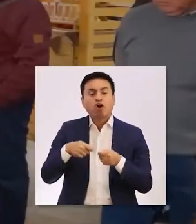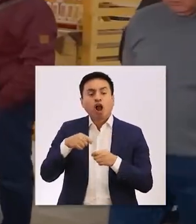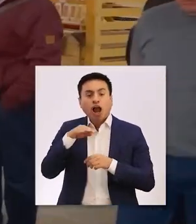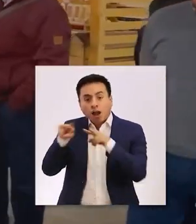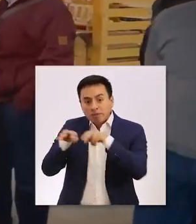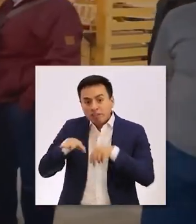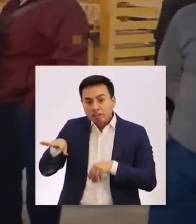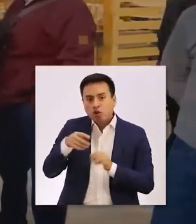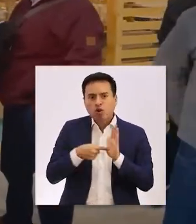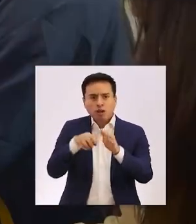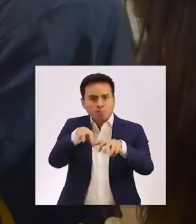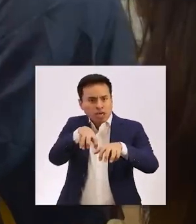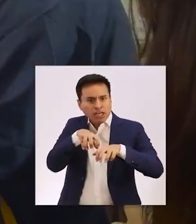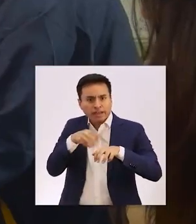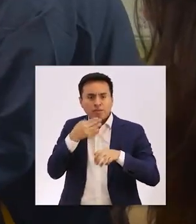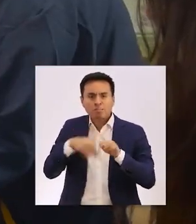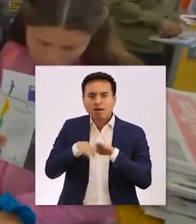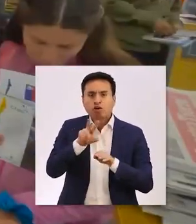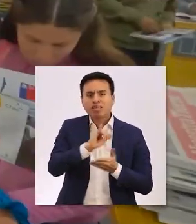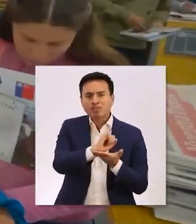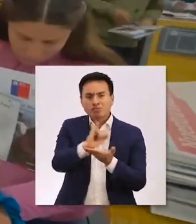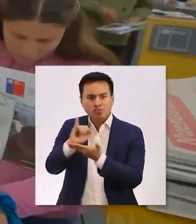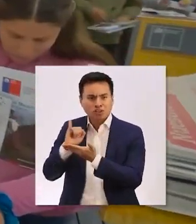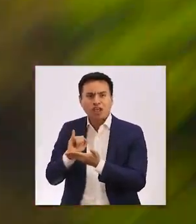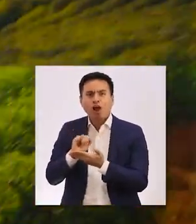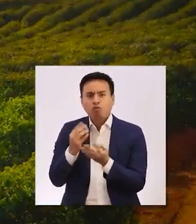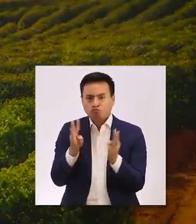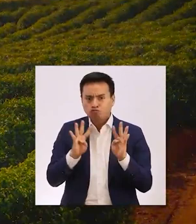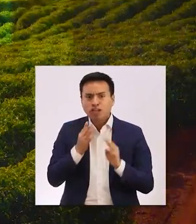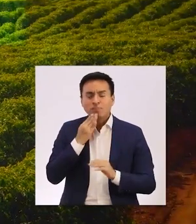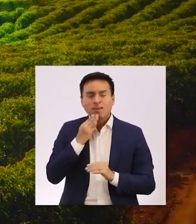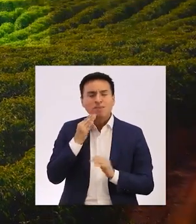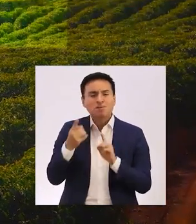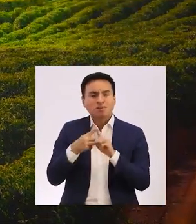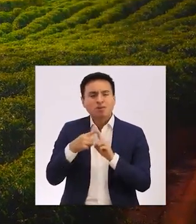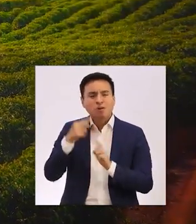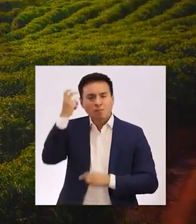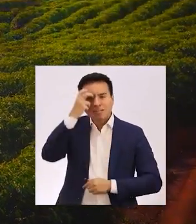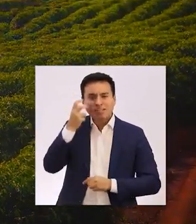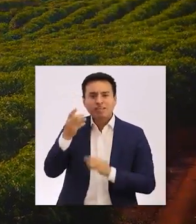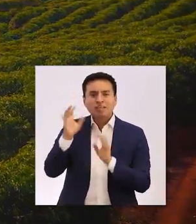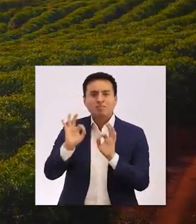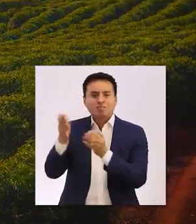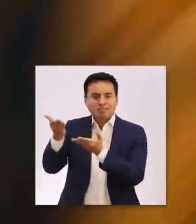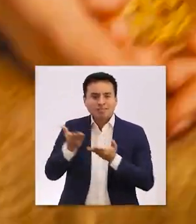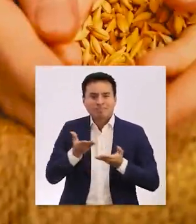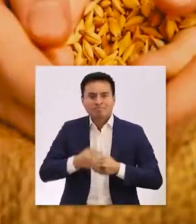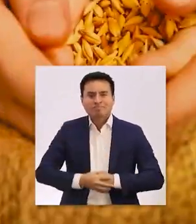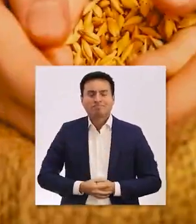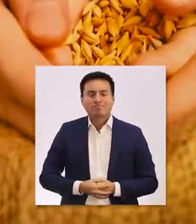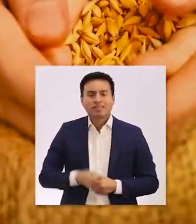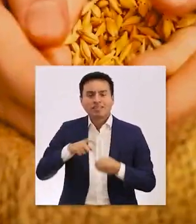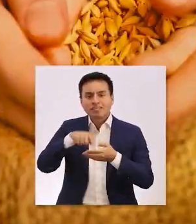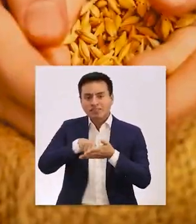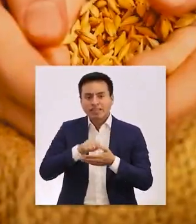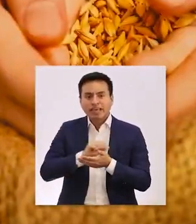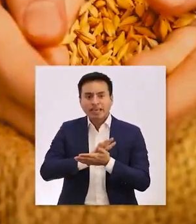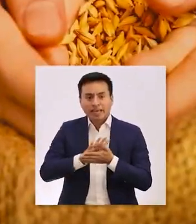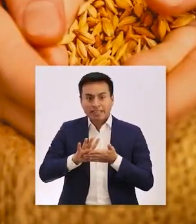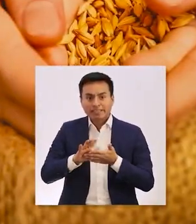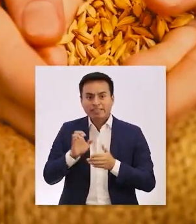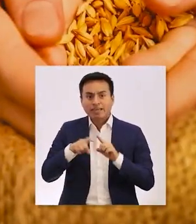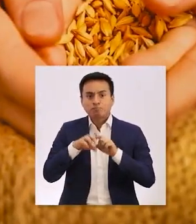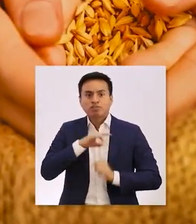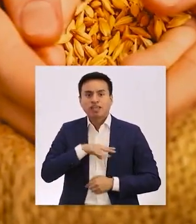campesino, muestras de maquinaria, más de 80 instituciones presentes y la participación de Brasil como invitado especial. Inscríbete gratis